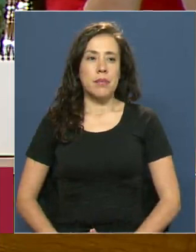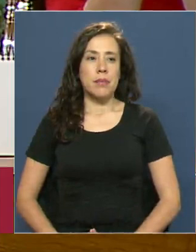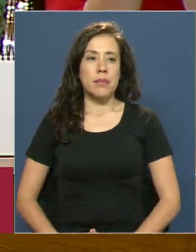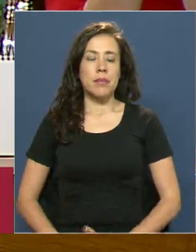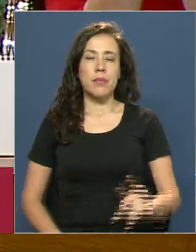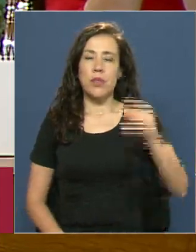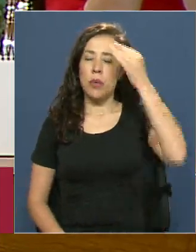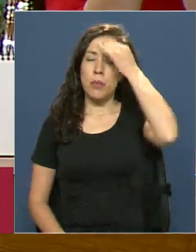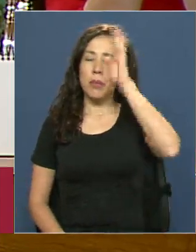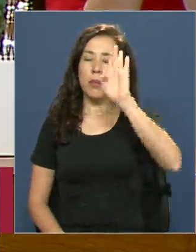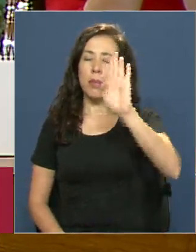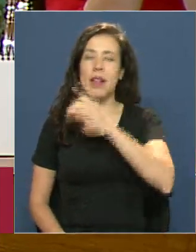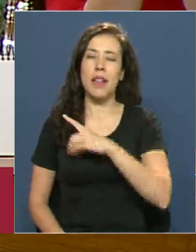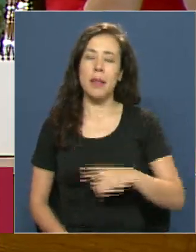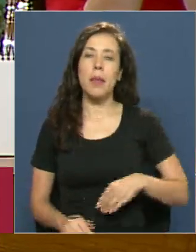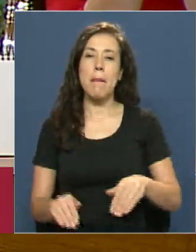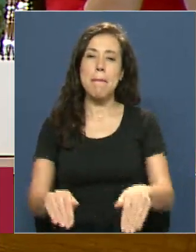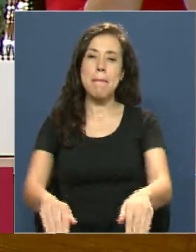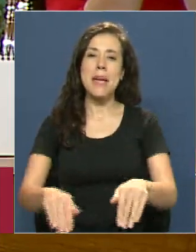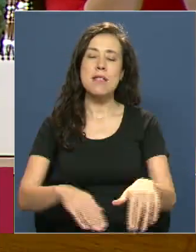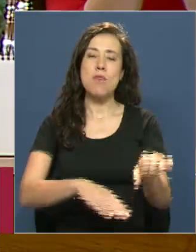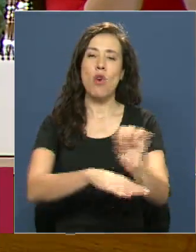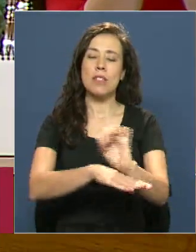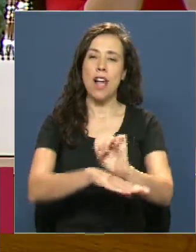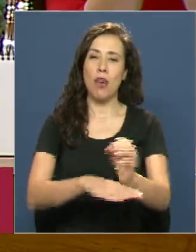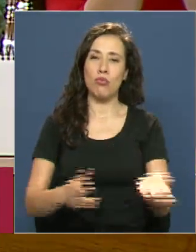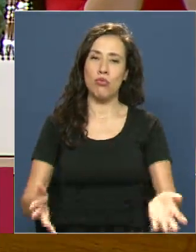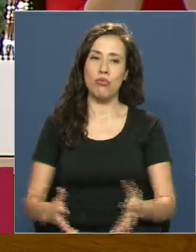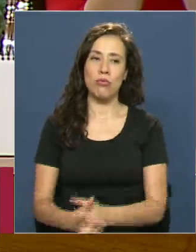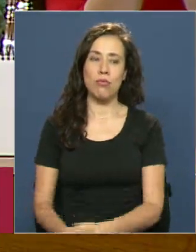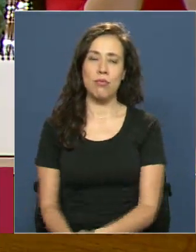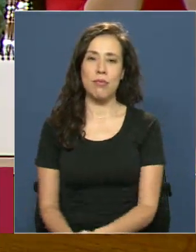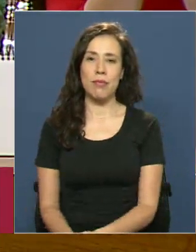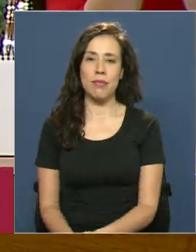No se preocupe, diputado, son los mismos vehículos.